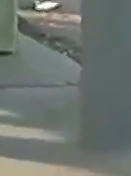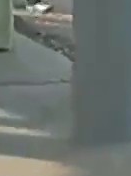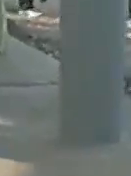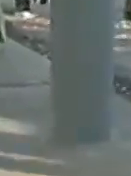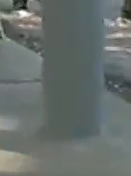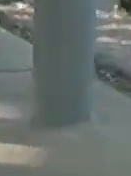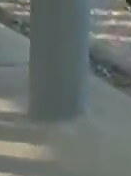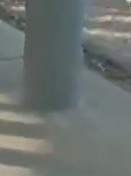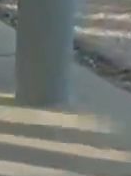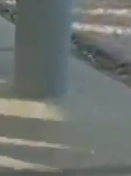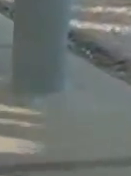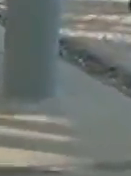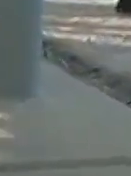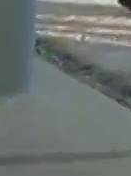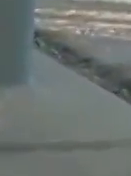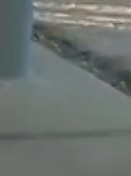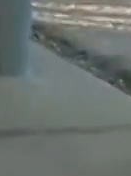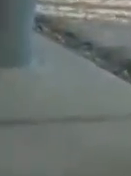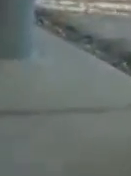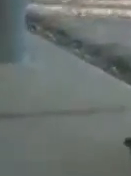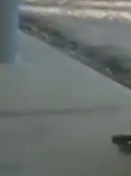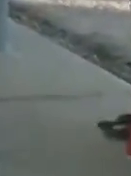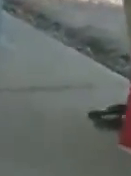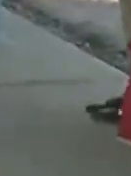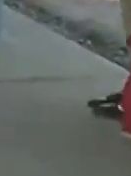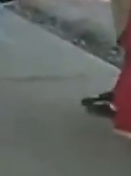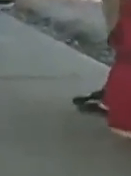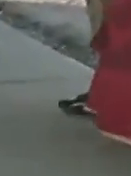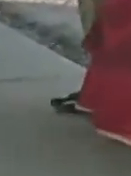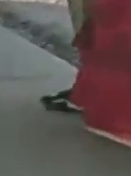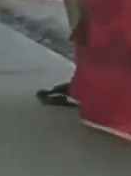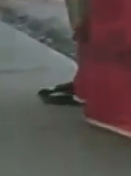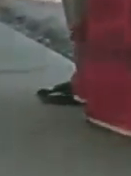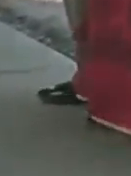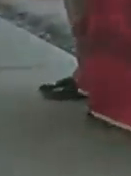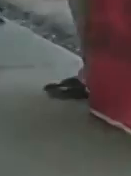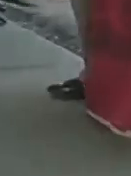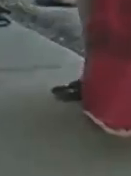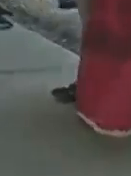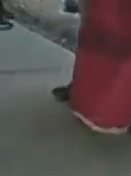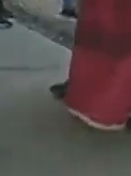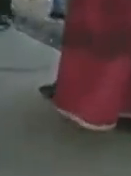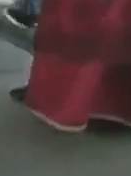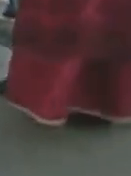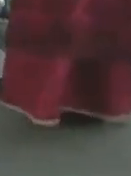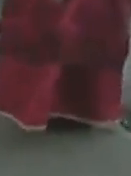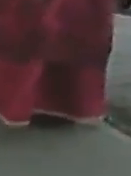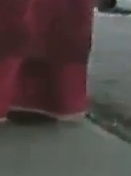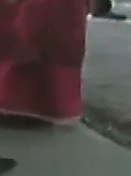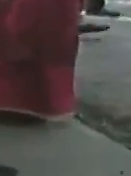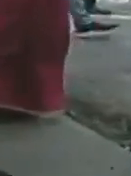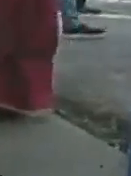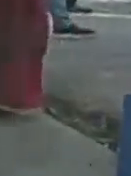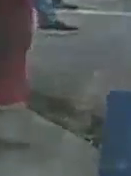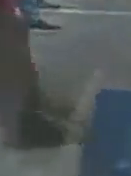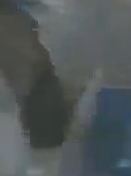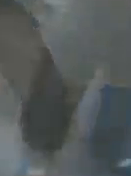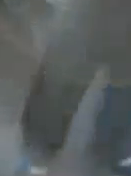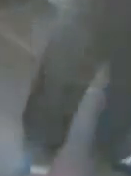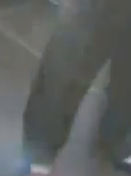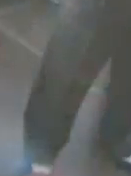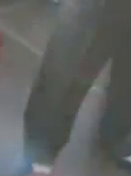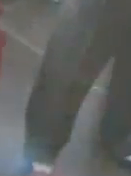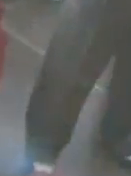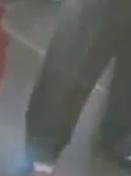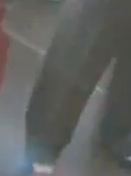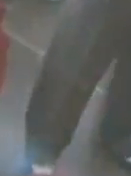esta entidad. Recordemos que el estado La Guaira se convirtió en la capital de la historia y de la cultura al recibir a